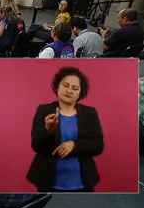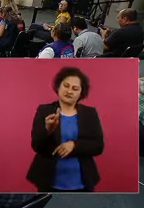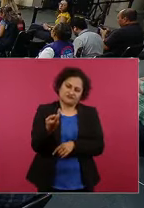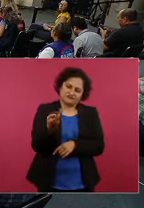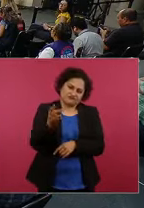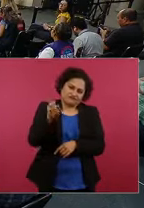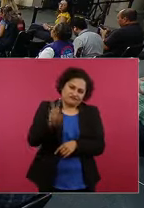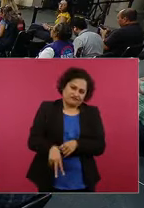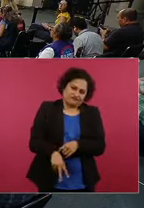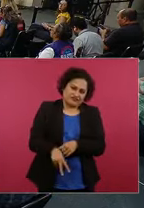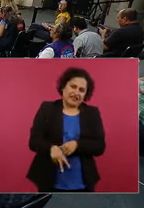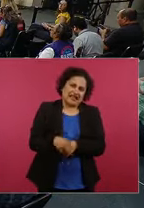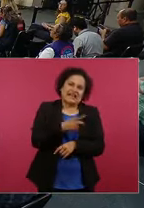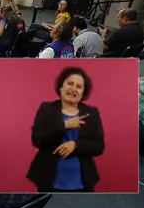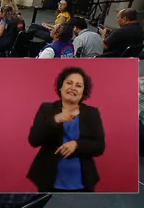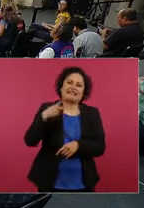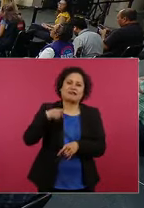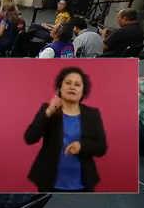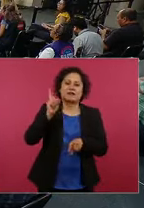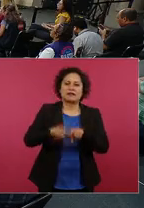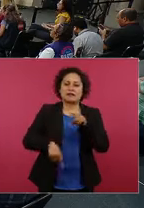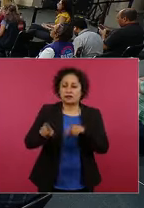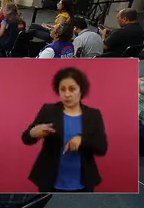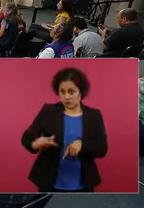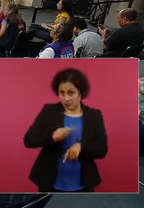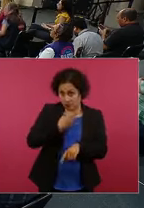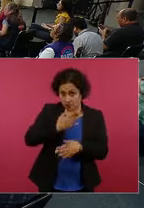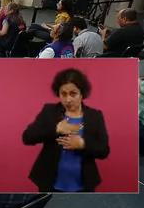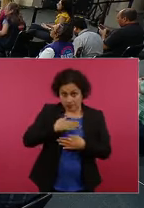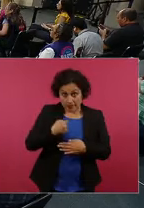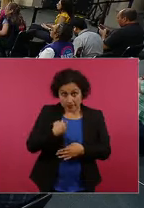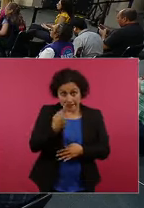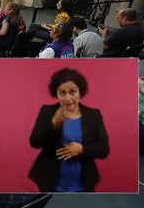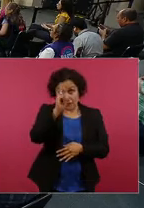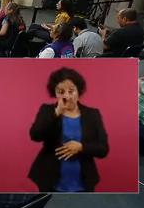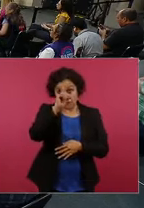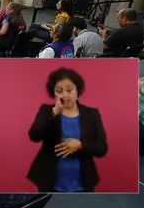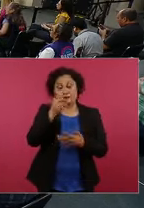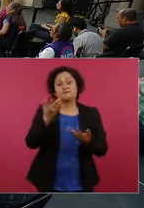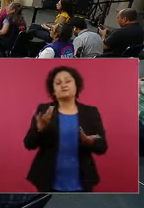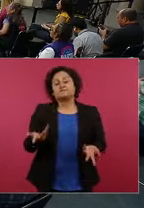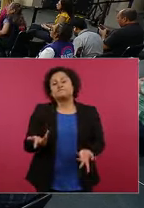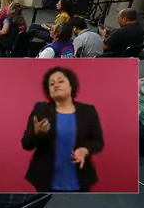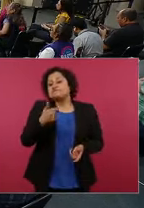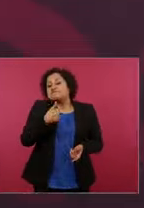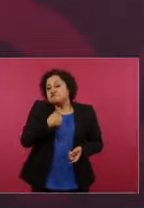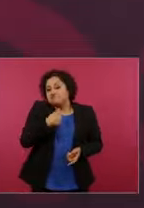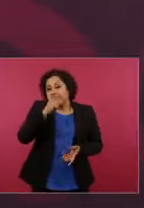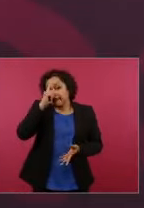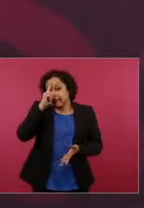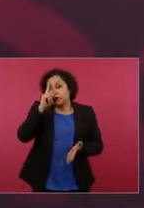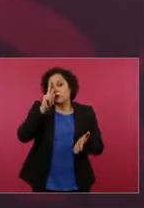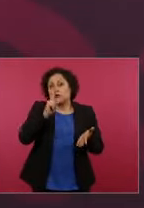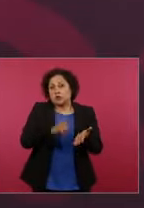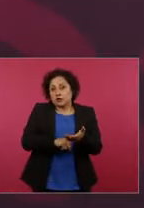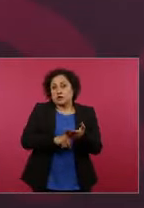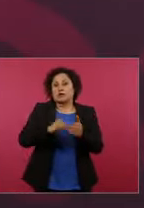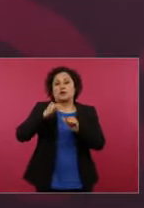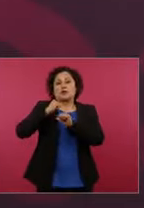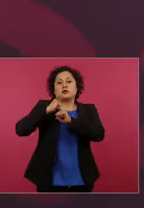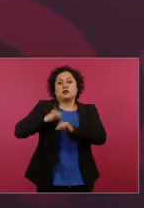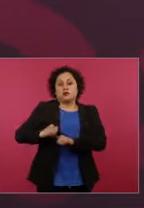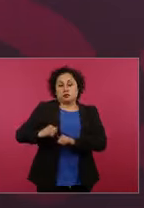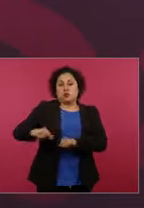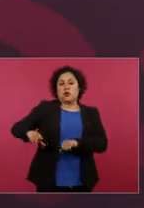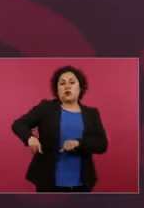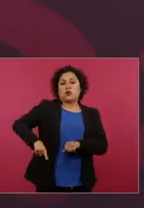me dices que recomiendo, pues que los gobernantes sepan que ya